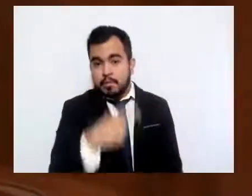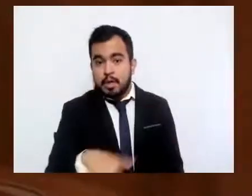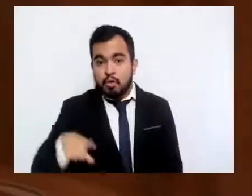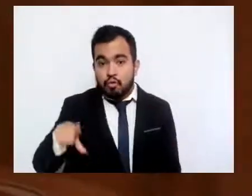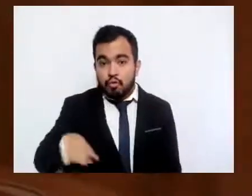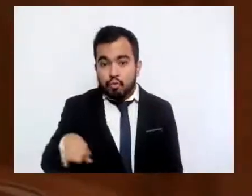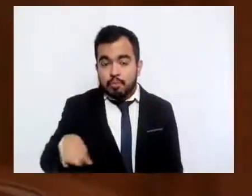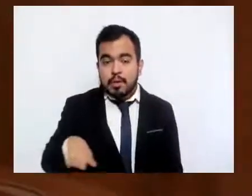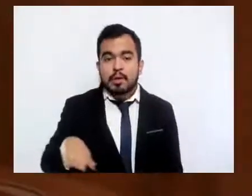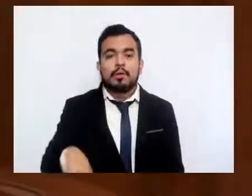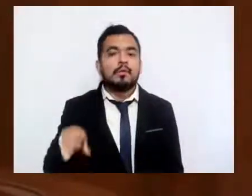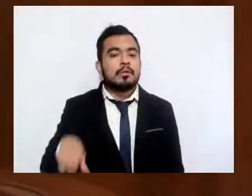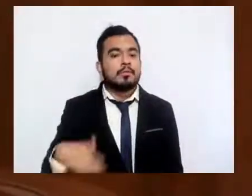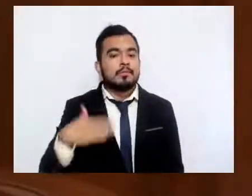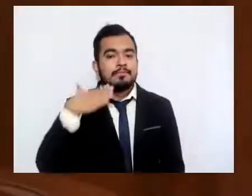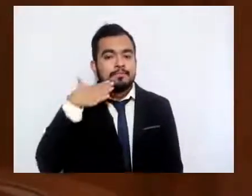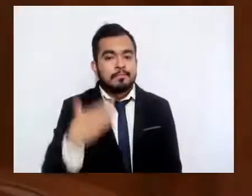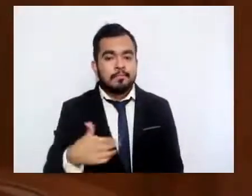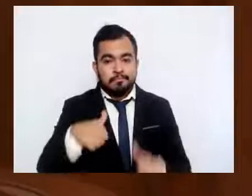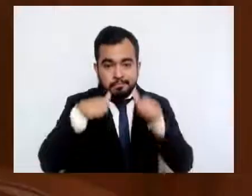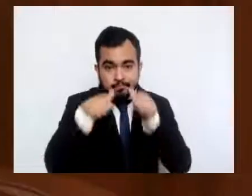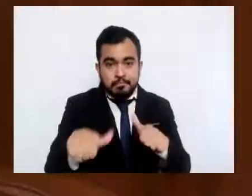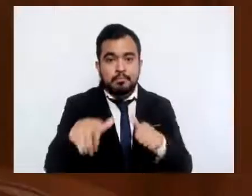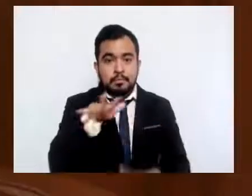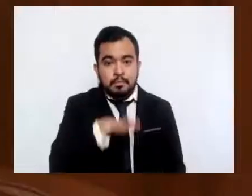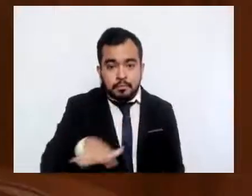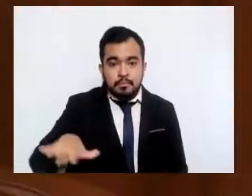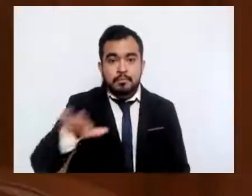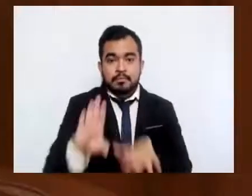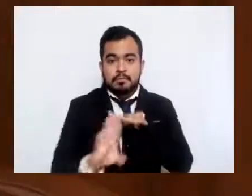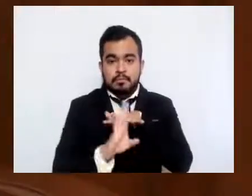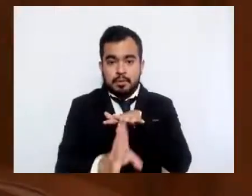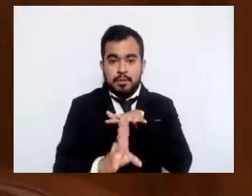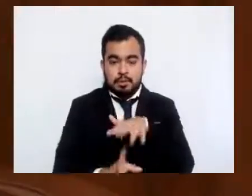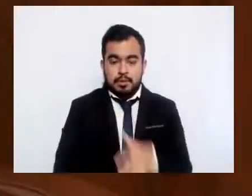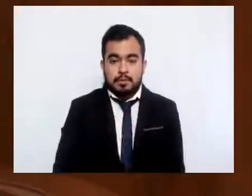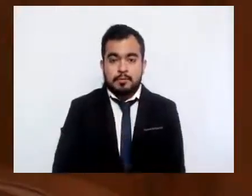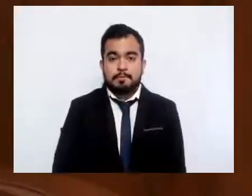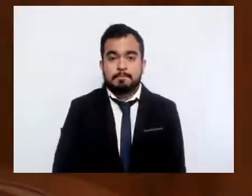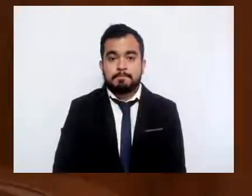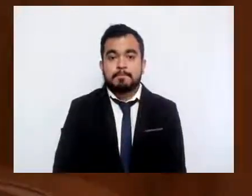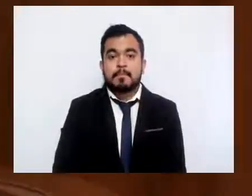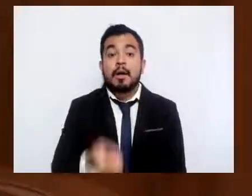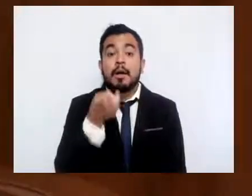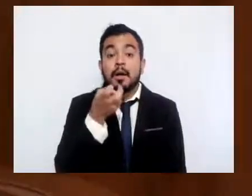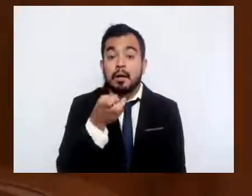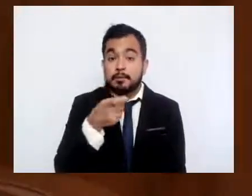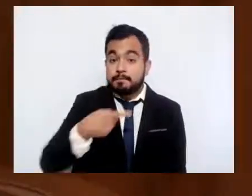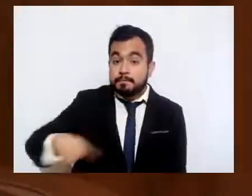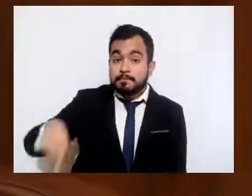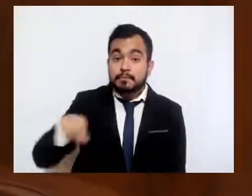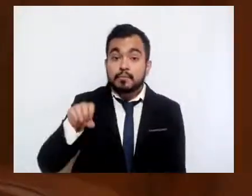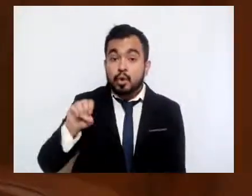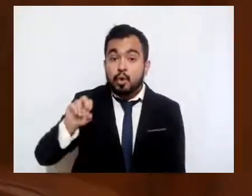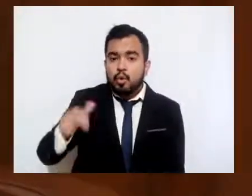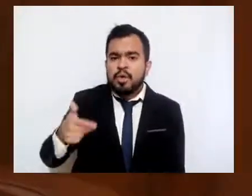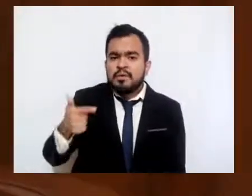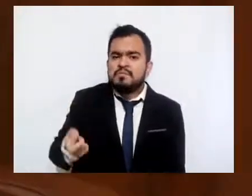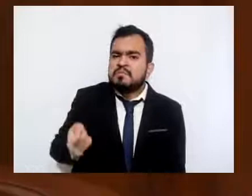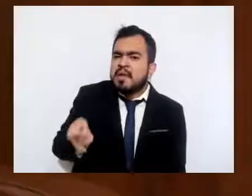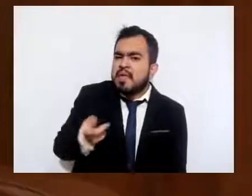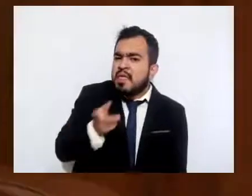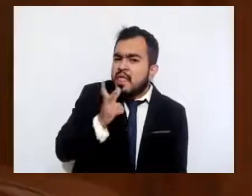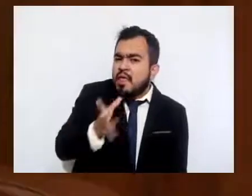gestión migratoria. Si bien por definición las ONG se ubican en el contexto de lo social,